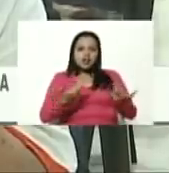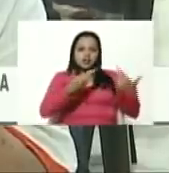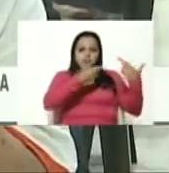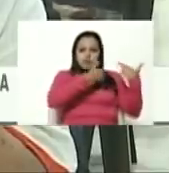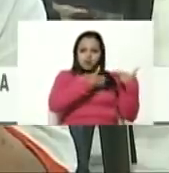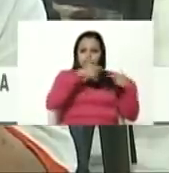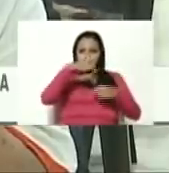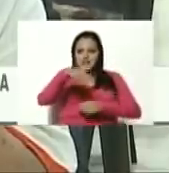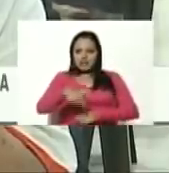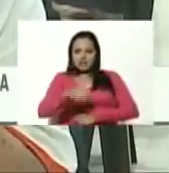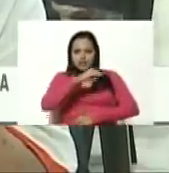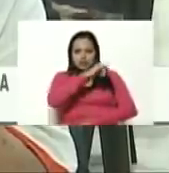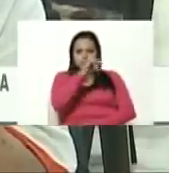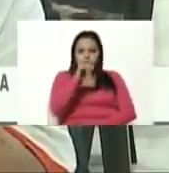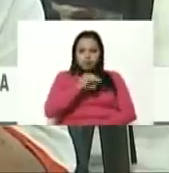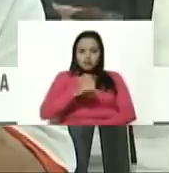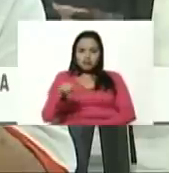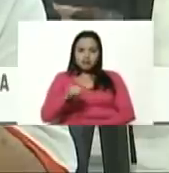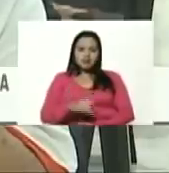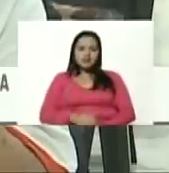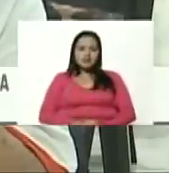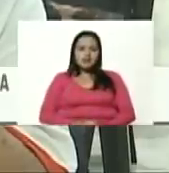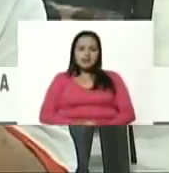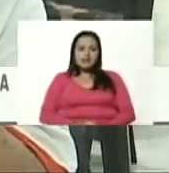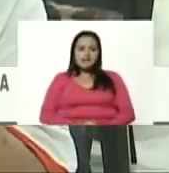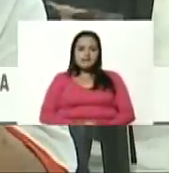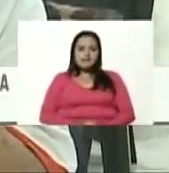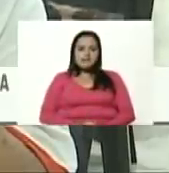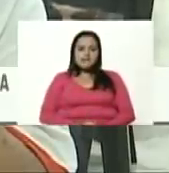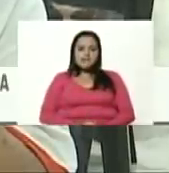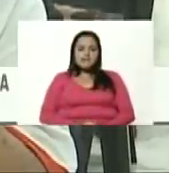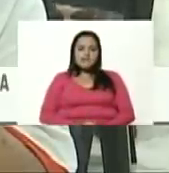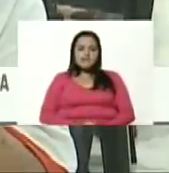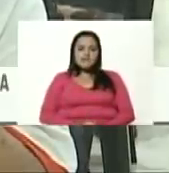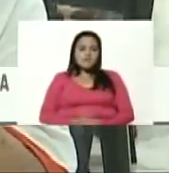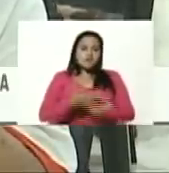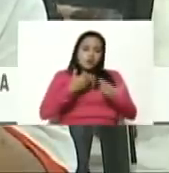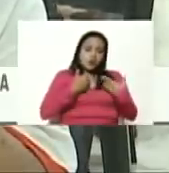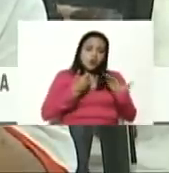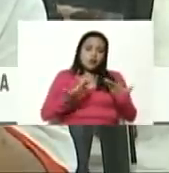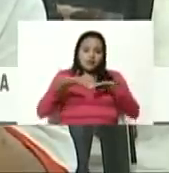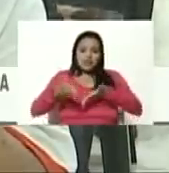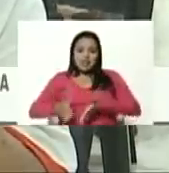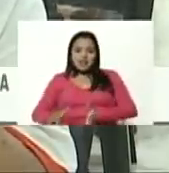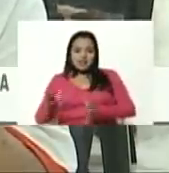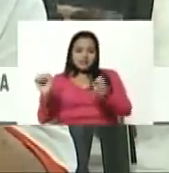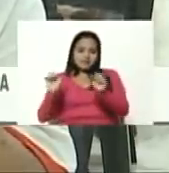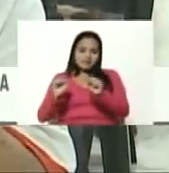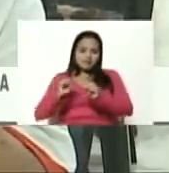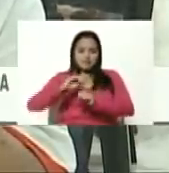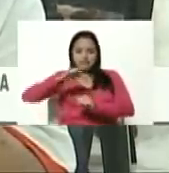aquí, del Zulia, aunque yo soy gocho, pero me siento zuliano.